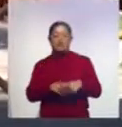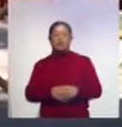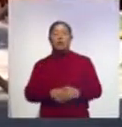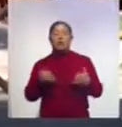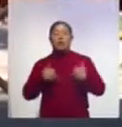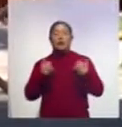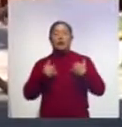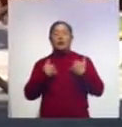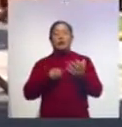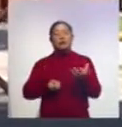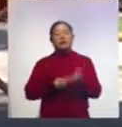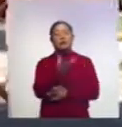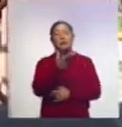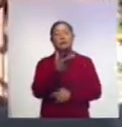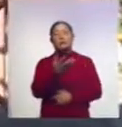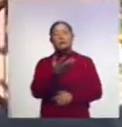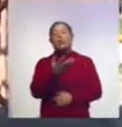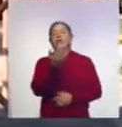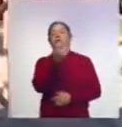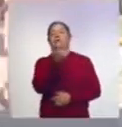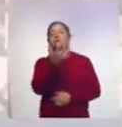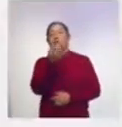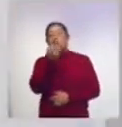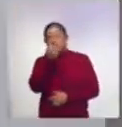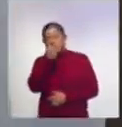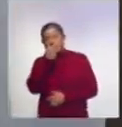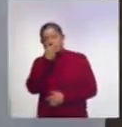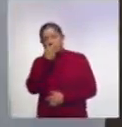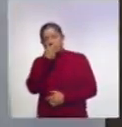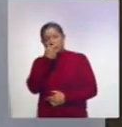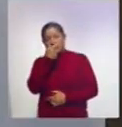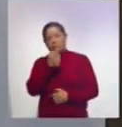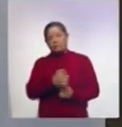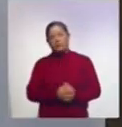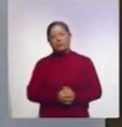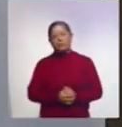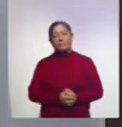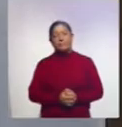de sus salones en un tiempo de 50 segundos.